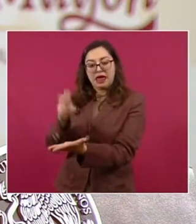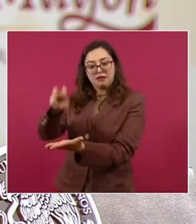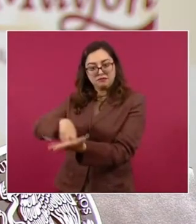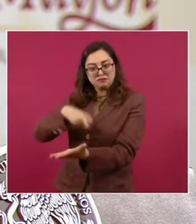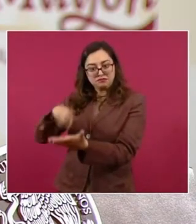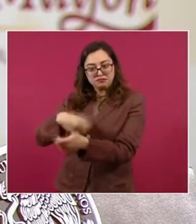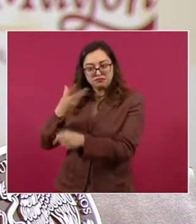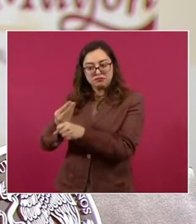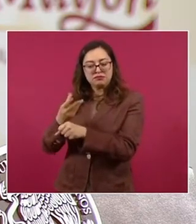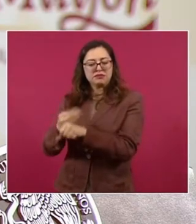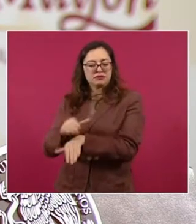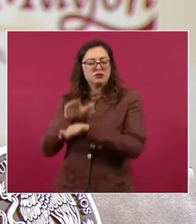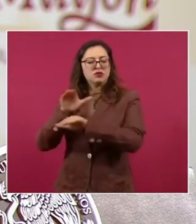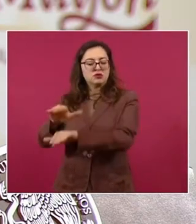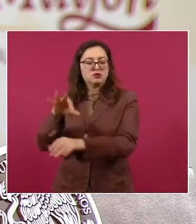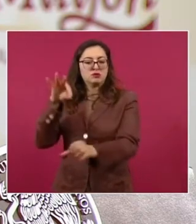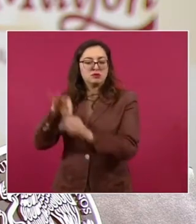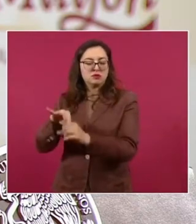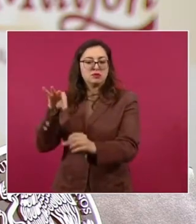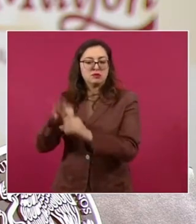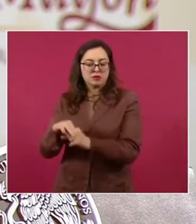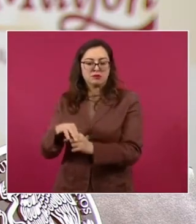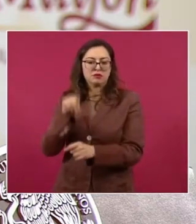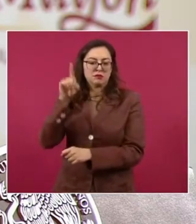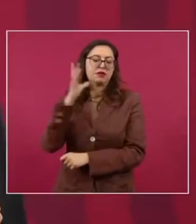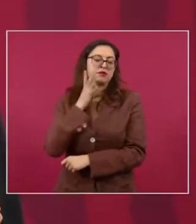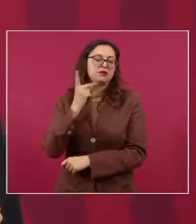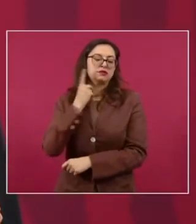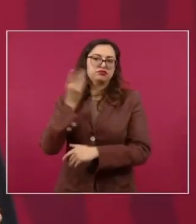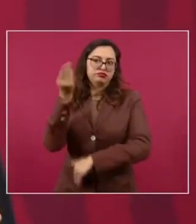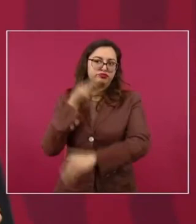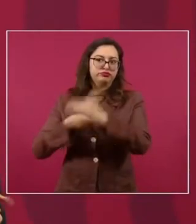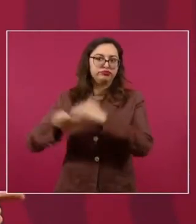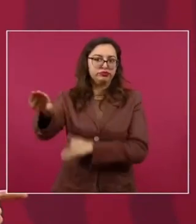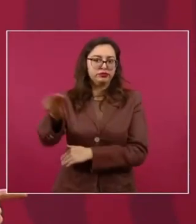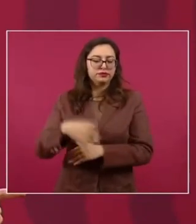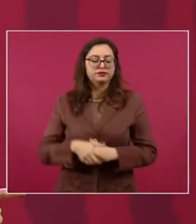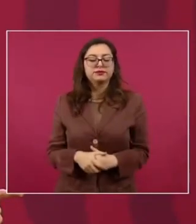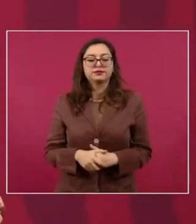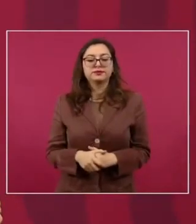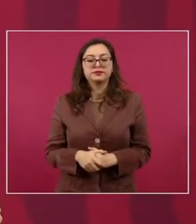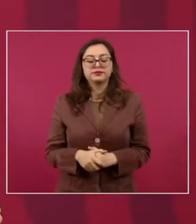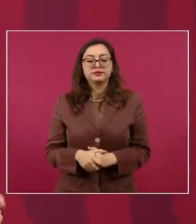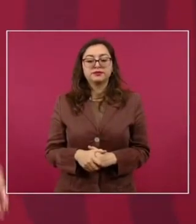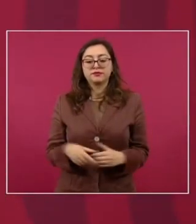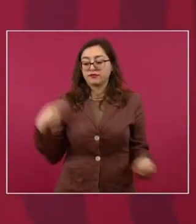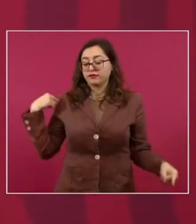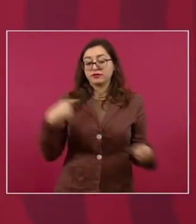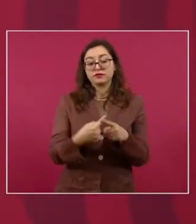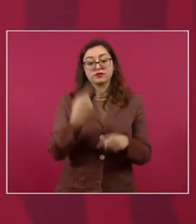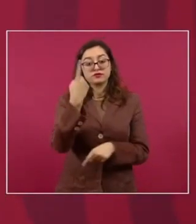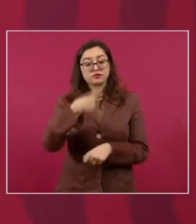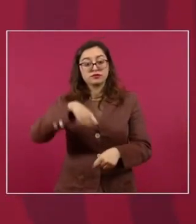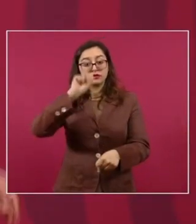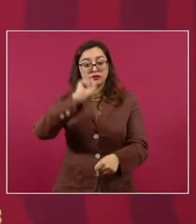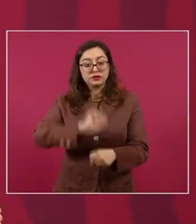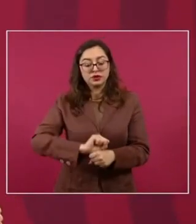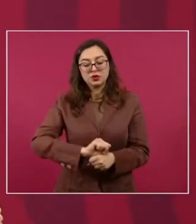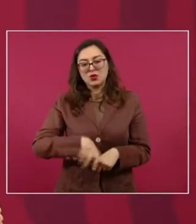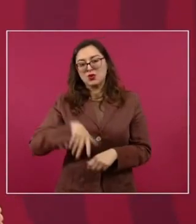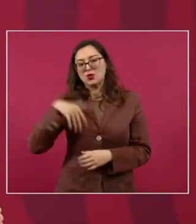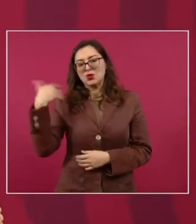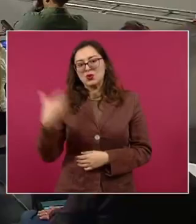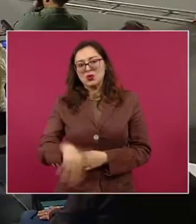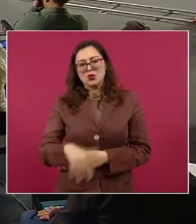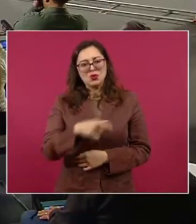presidente Andrés Manuel López Obrador al Congreso de la Unión. En la última semana, los ataques y las mentiras